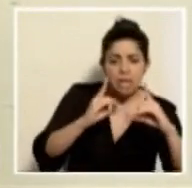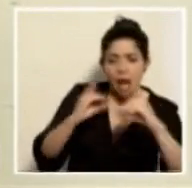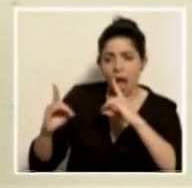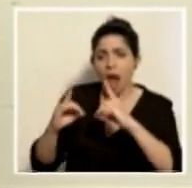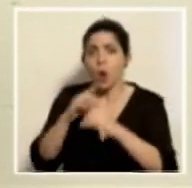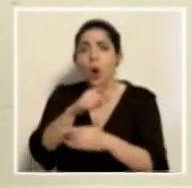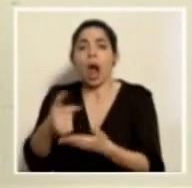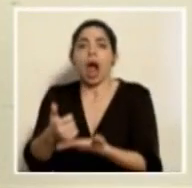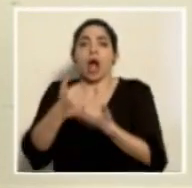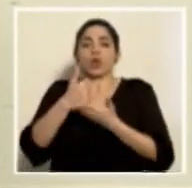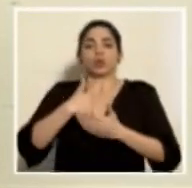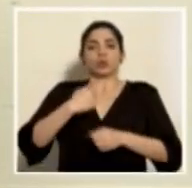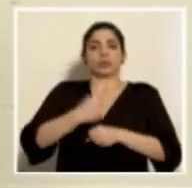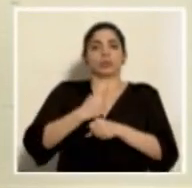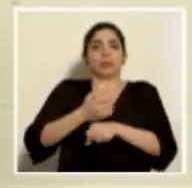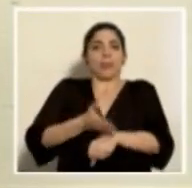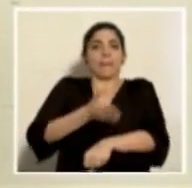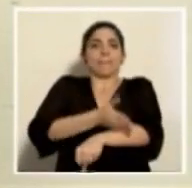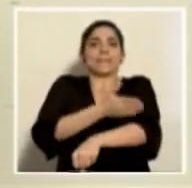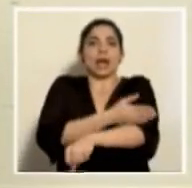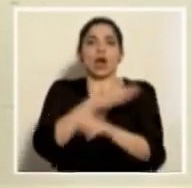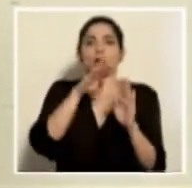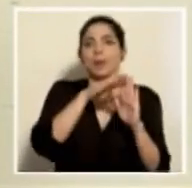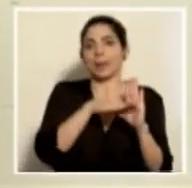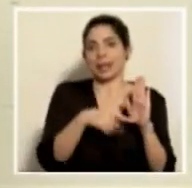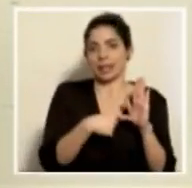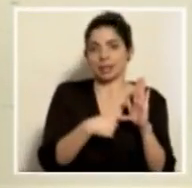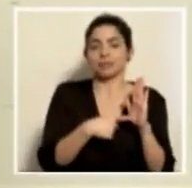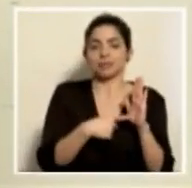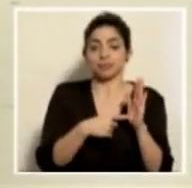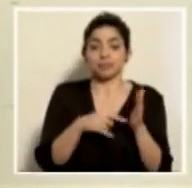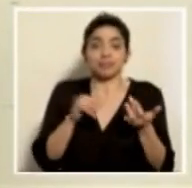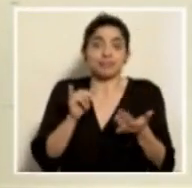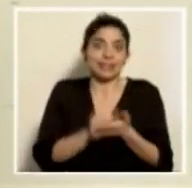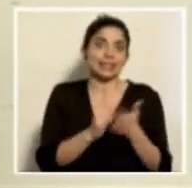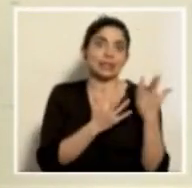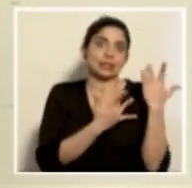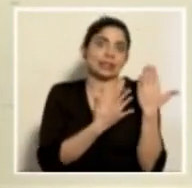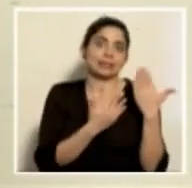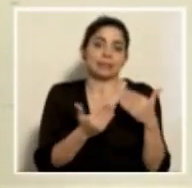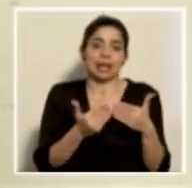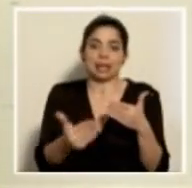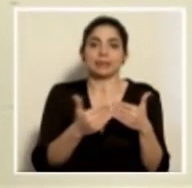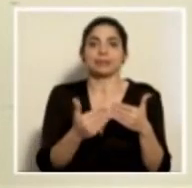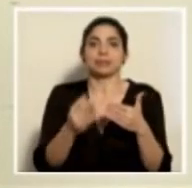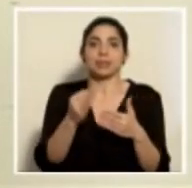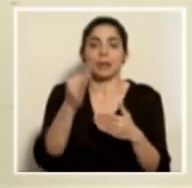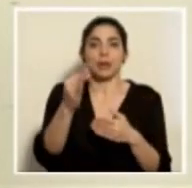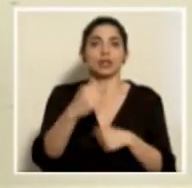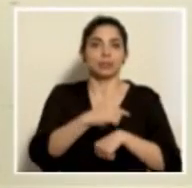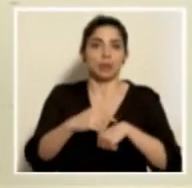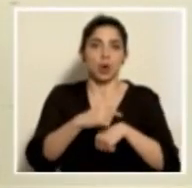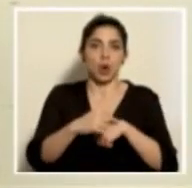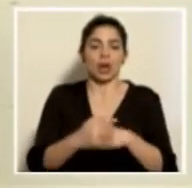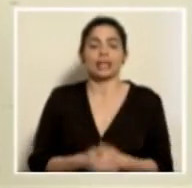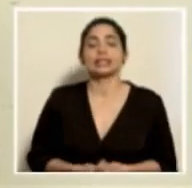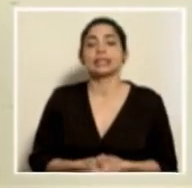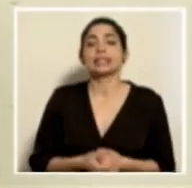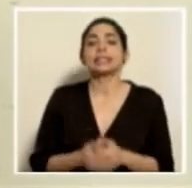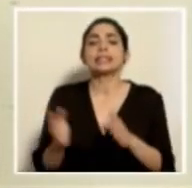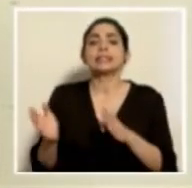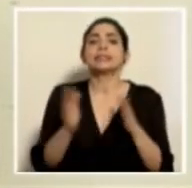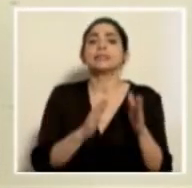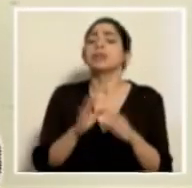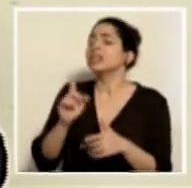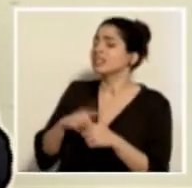a optimizar las propias medidas. Eso será lo que podemos esperar en las próximas horas. Sobre